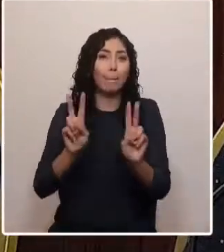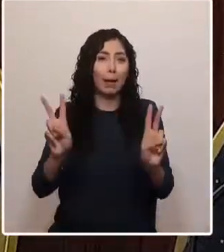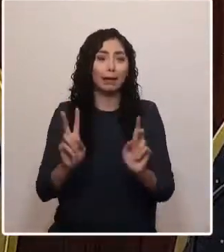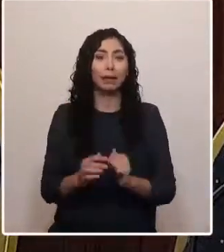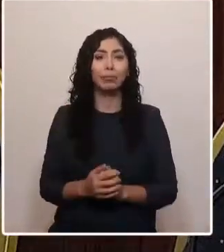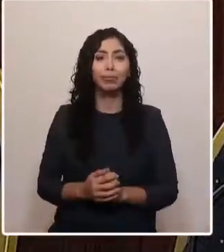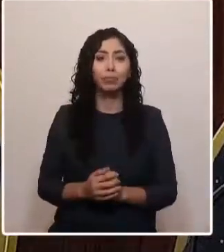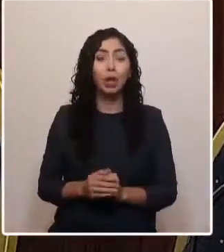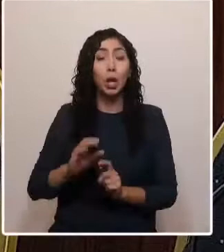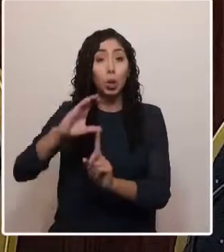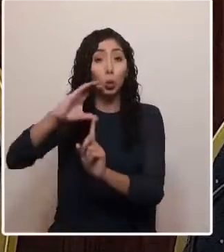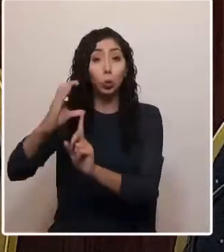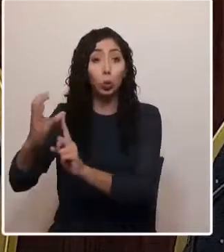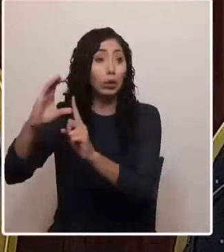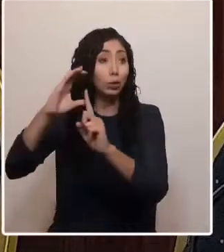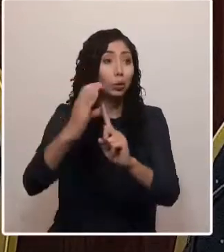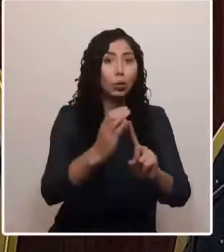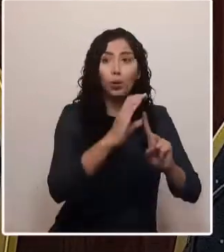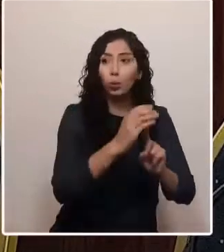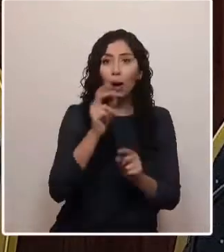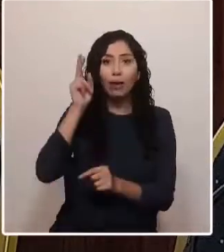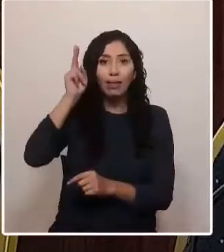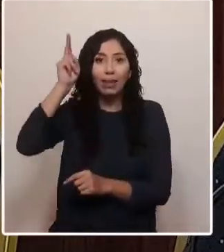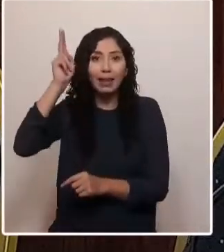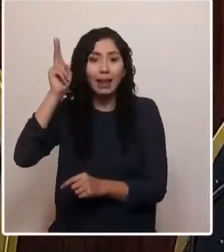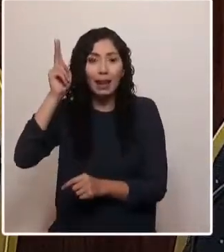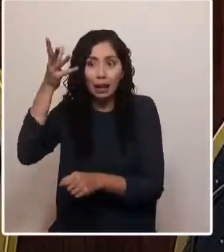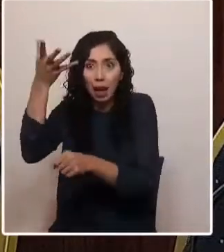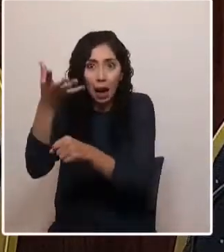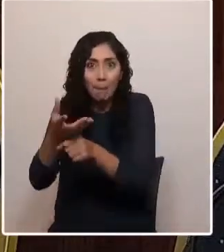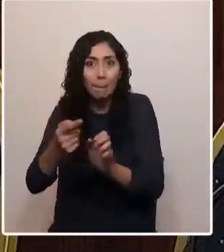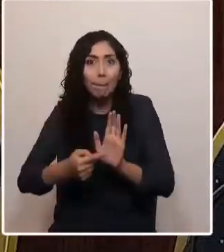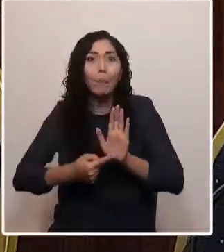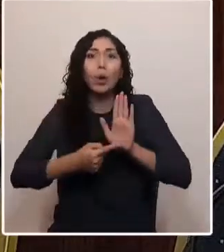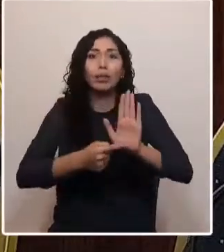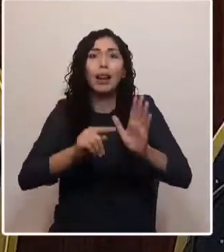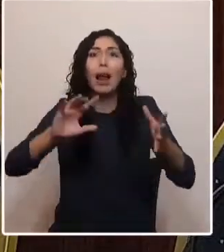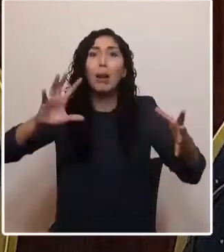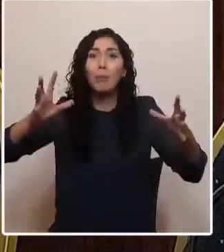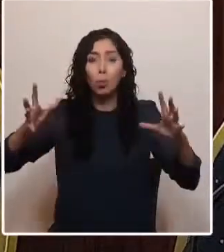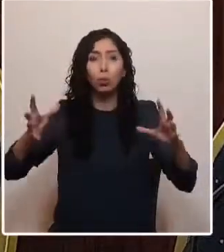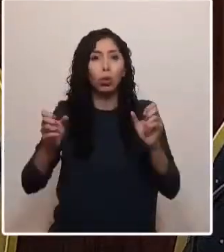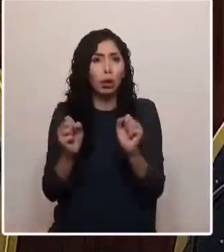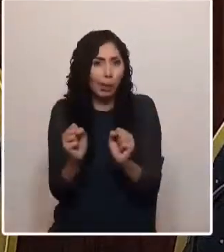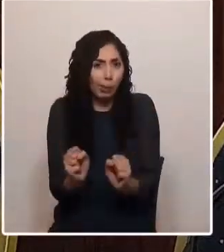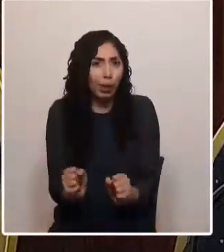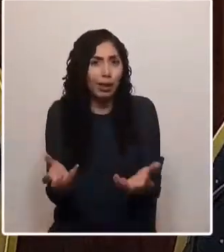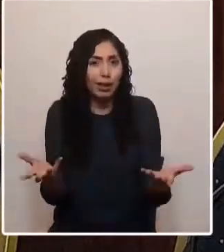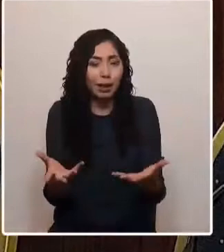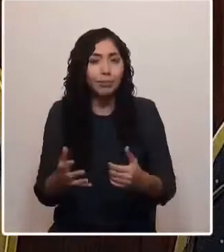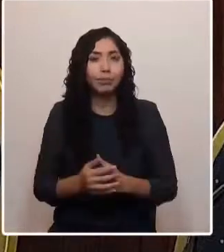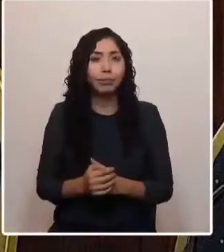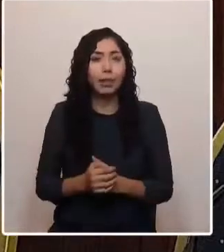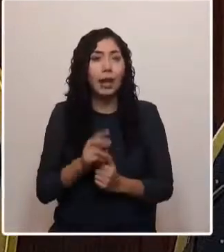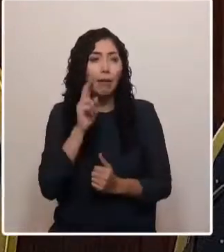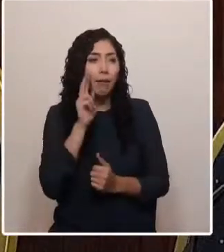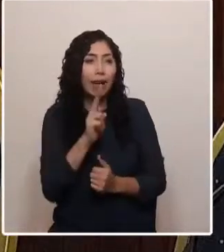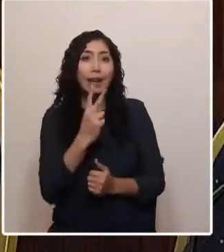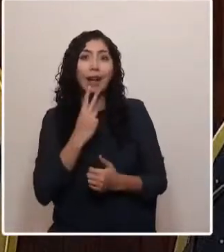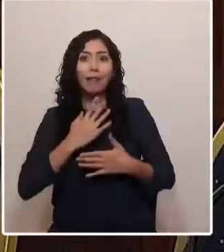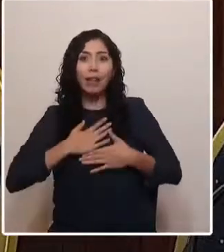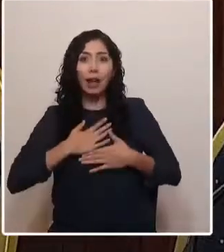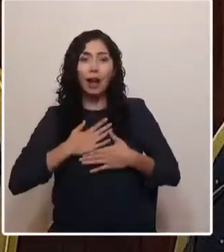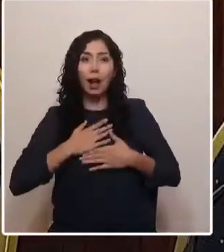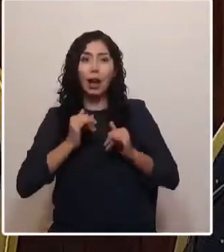las culturas indígenas permite mostrarle al mundo que es posible concebir la vida de una manera distinta a la